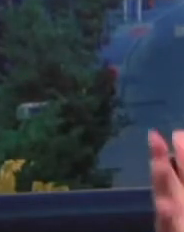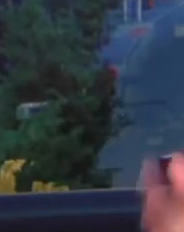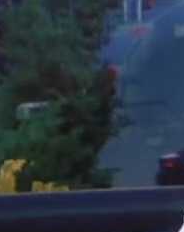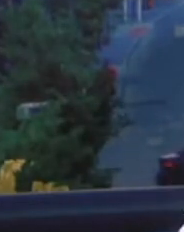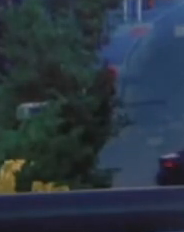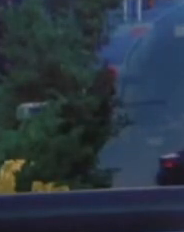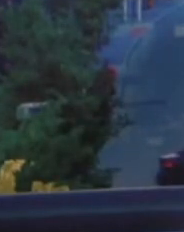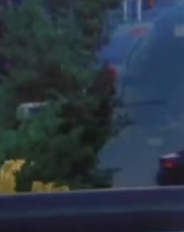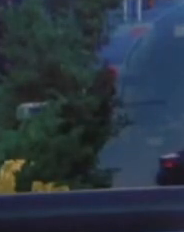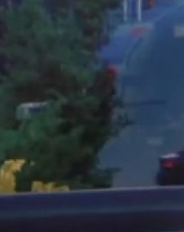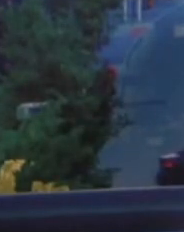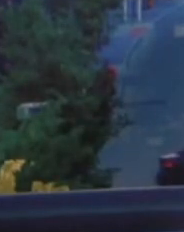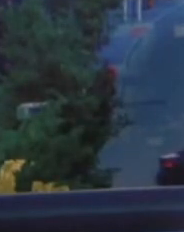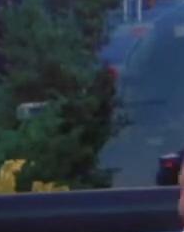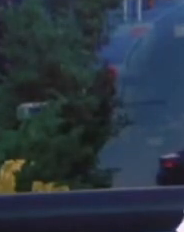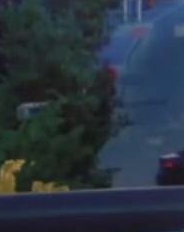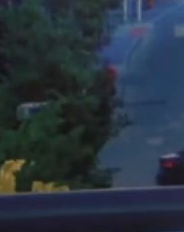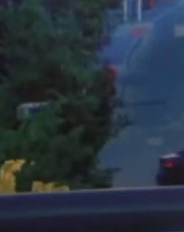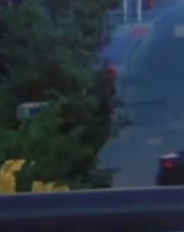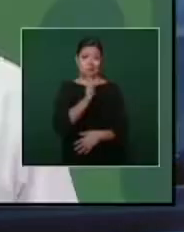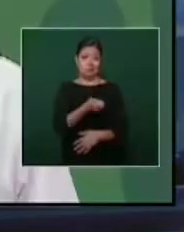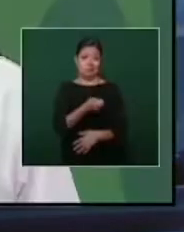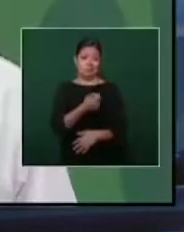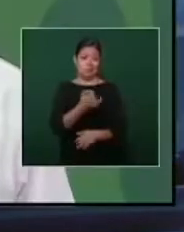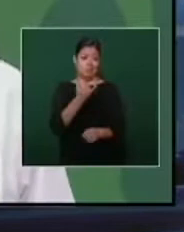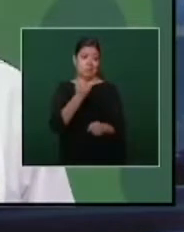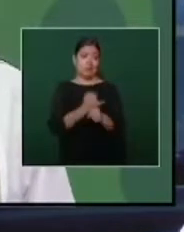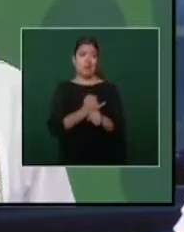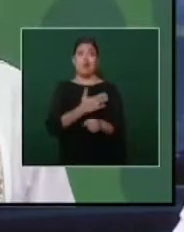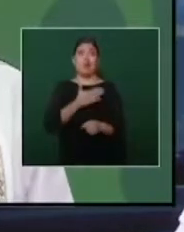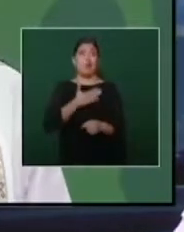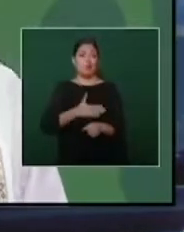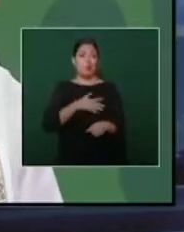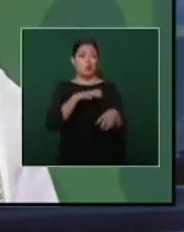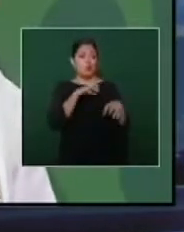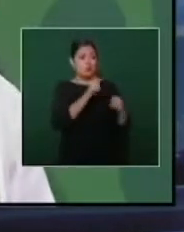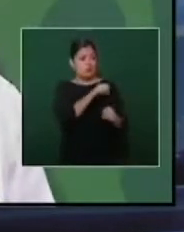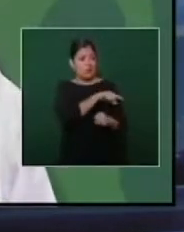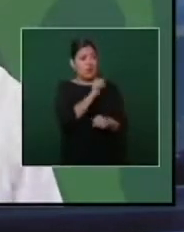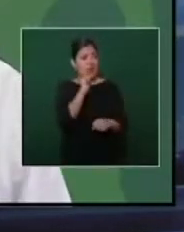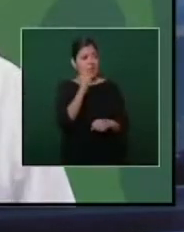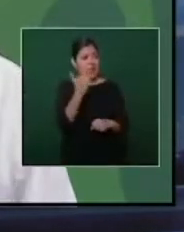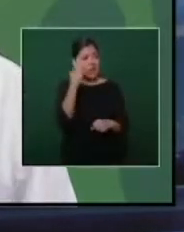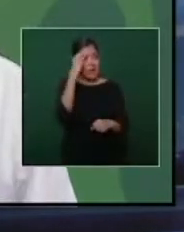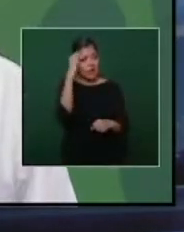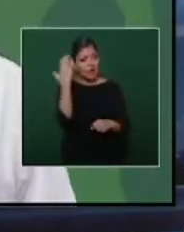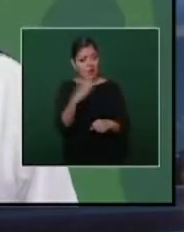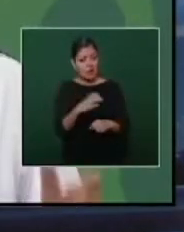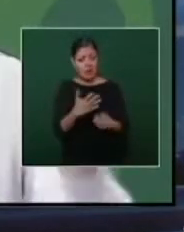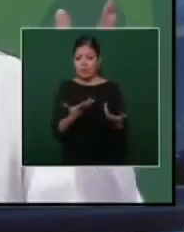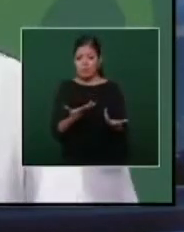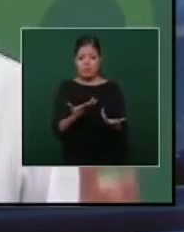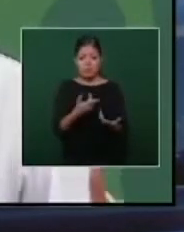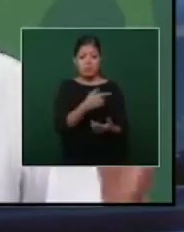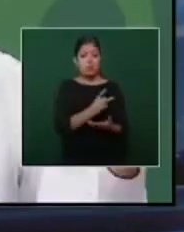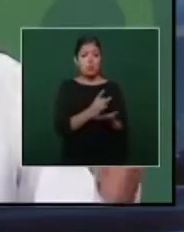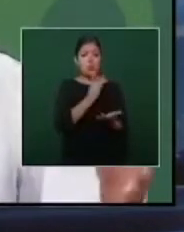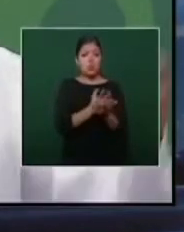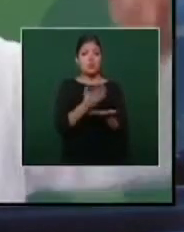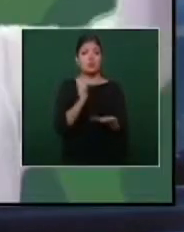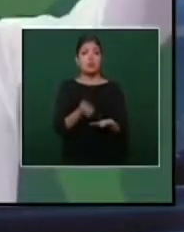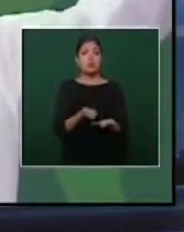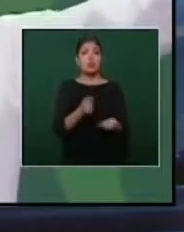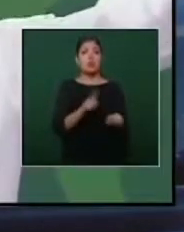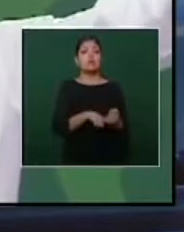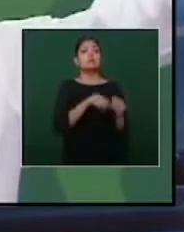al acusar que periodistas han sido cooptados y ahora imperan a obedecer y callar nada más,